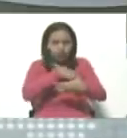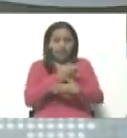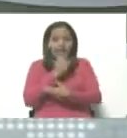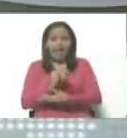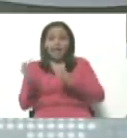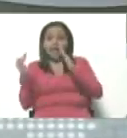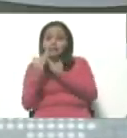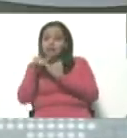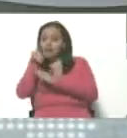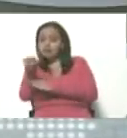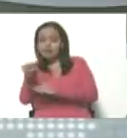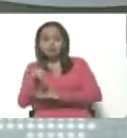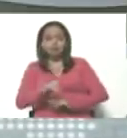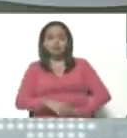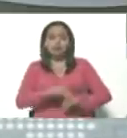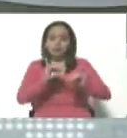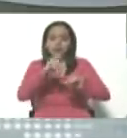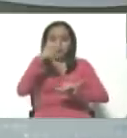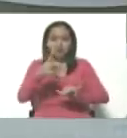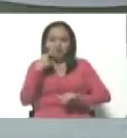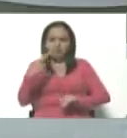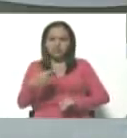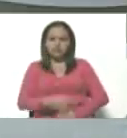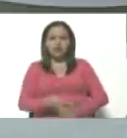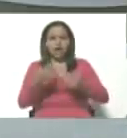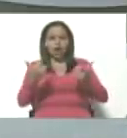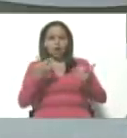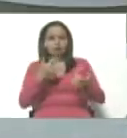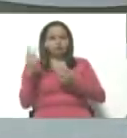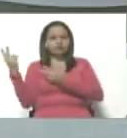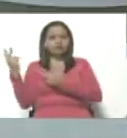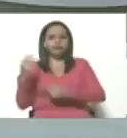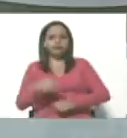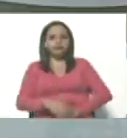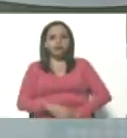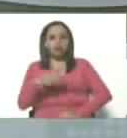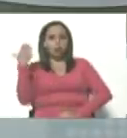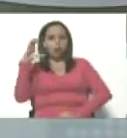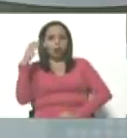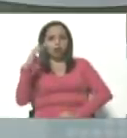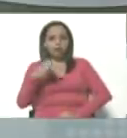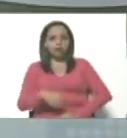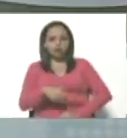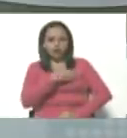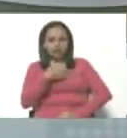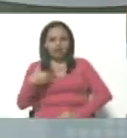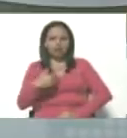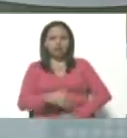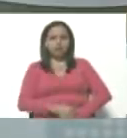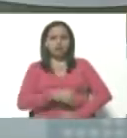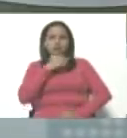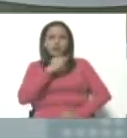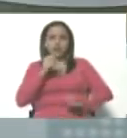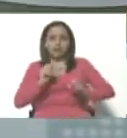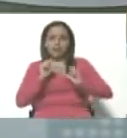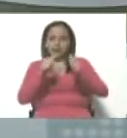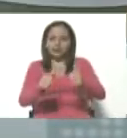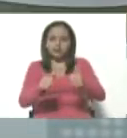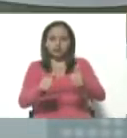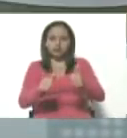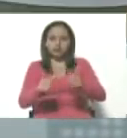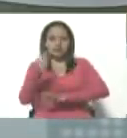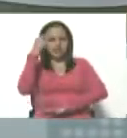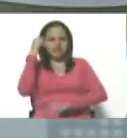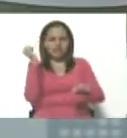tal. Vamos a ver la situación en Colombia. Yo quería actualizar para empezar esta jornada de